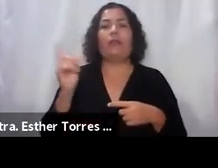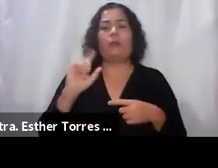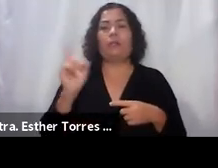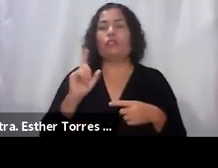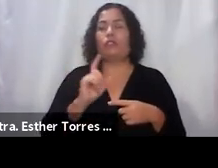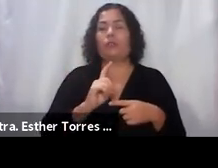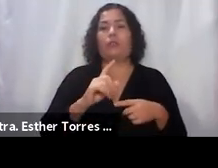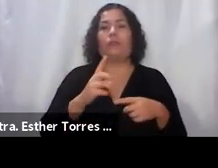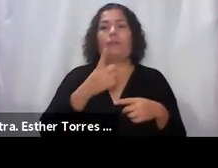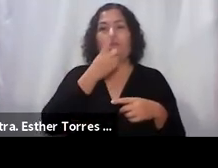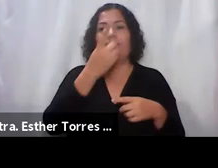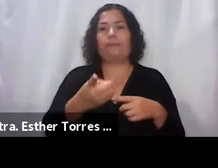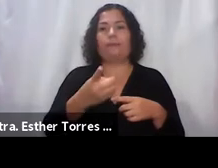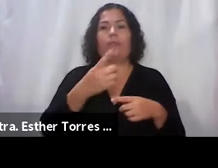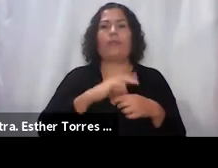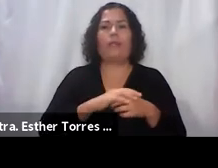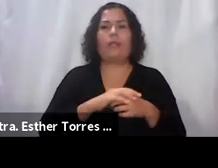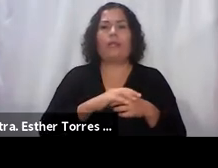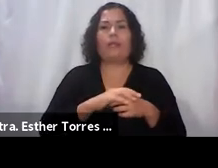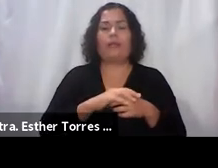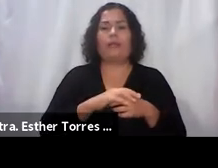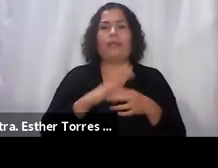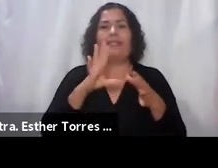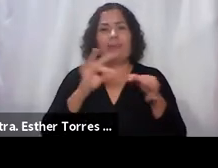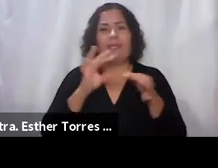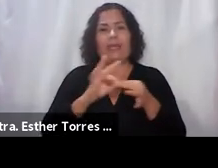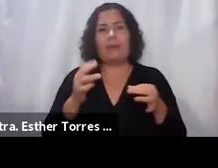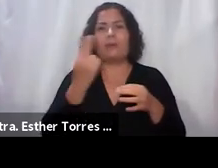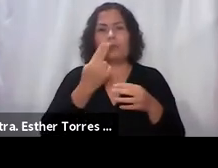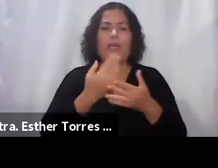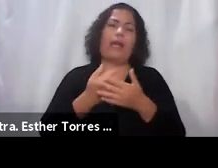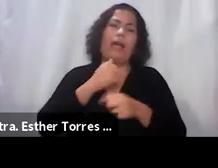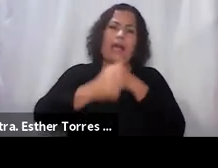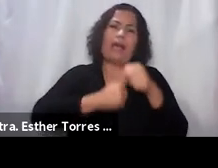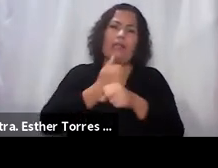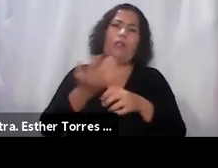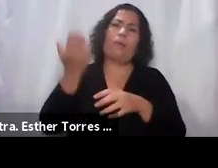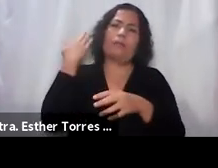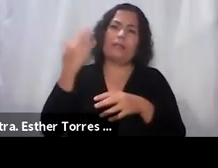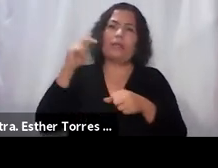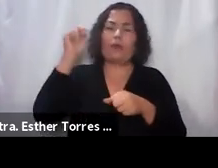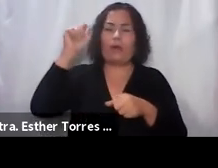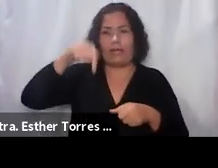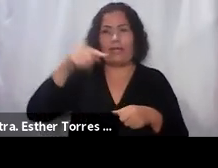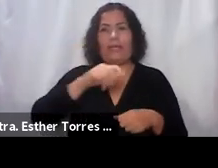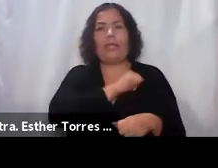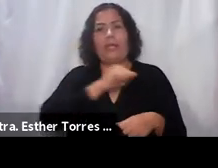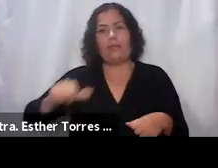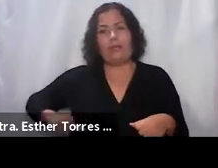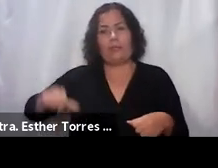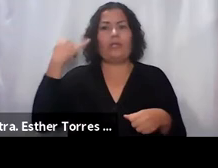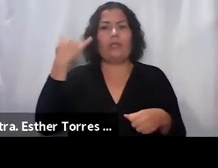el año pasado, ¿no? Ahí con los ayuntamientos de Yucatán, una persona con